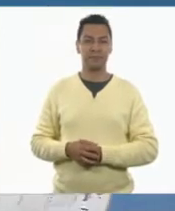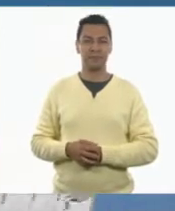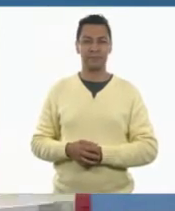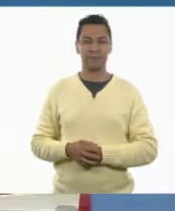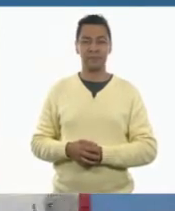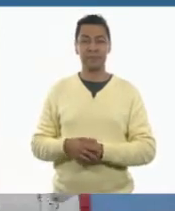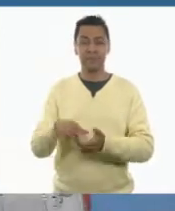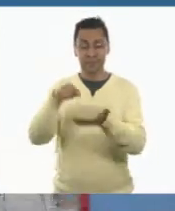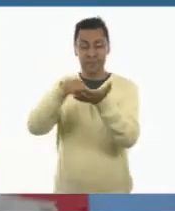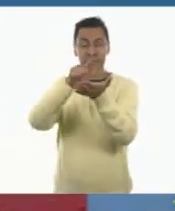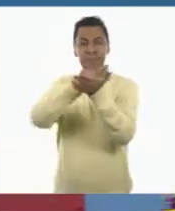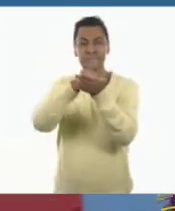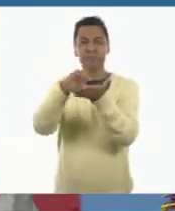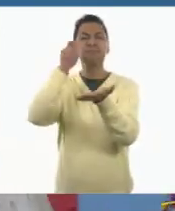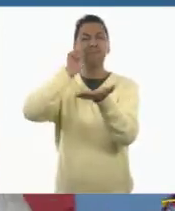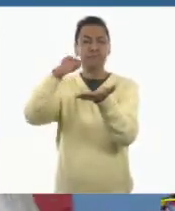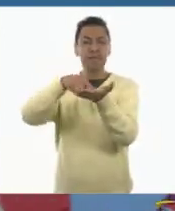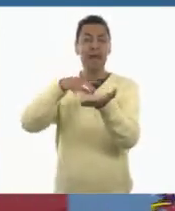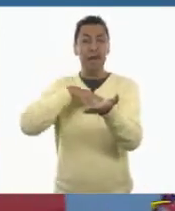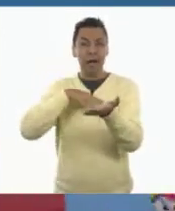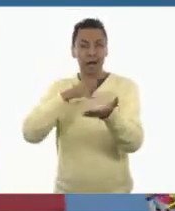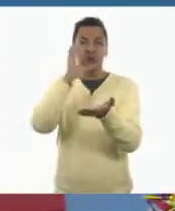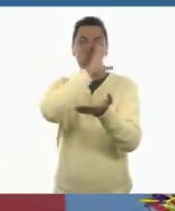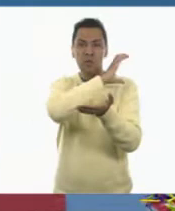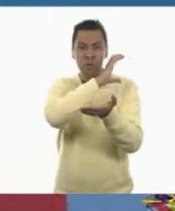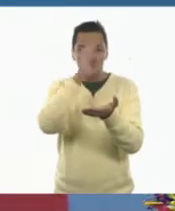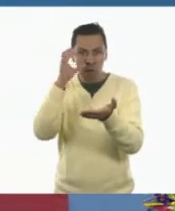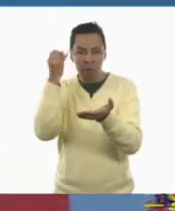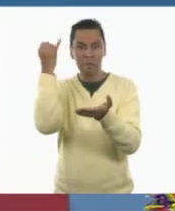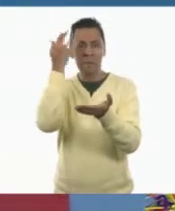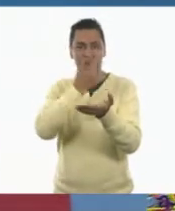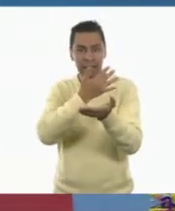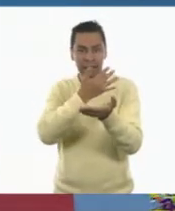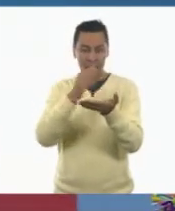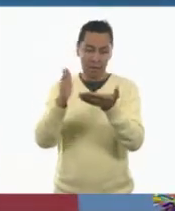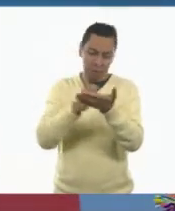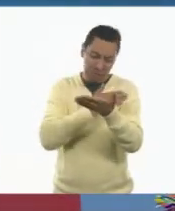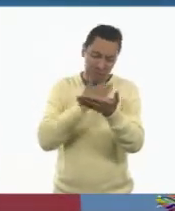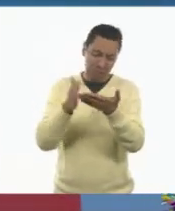tiene fotografías. Ay, pero son fotografías.